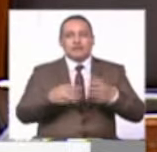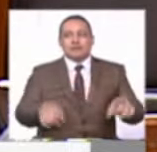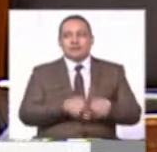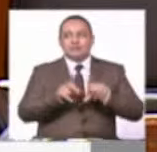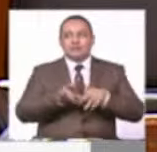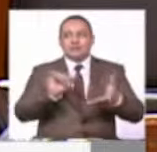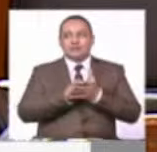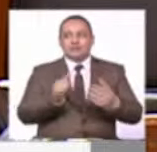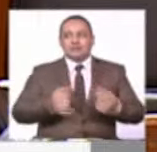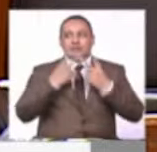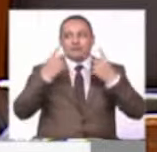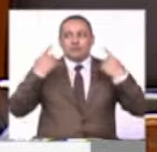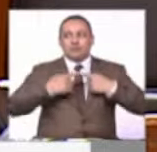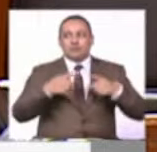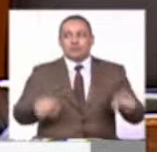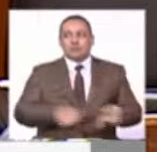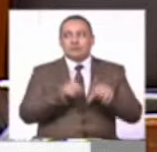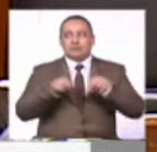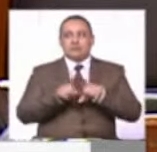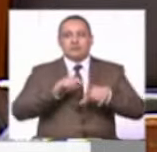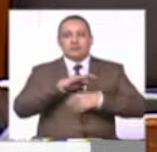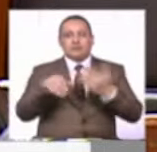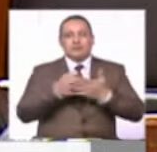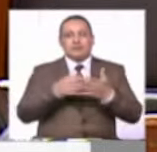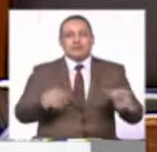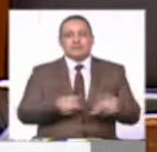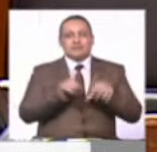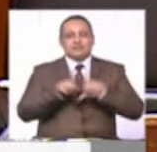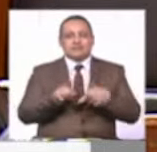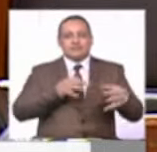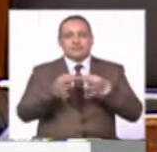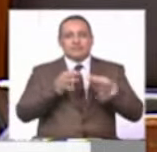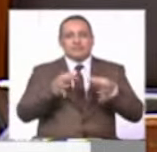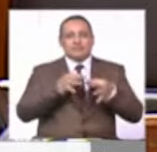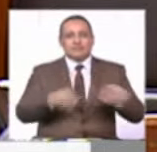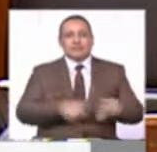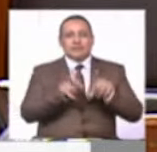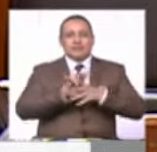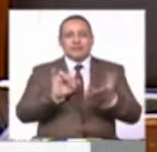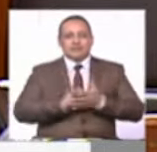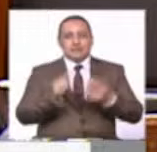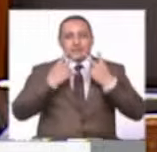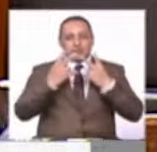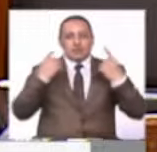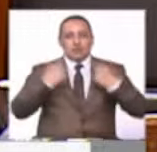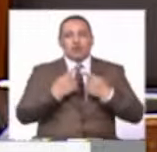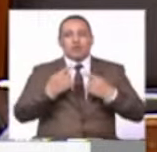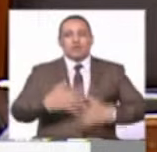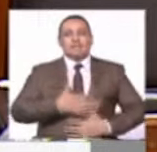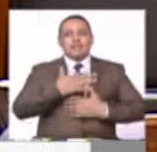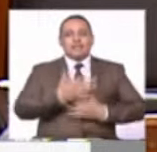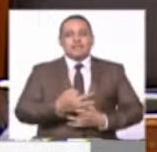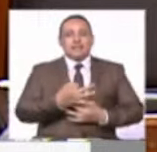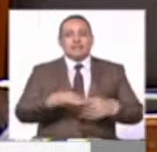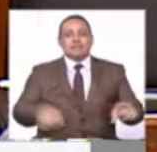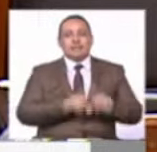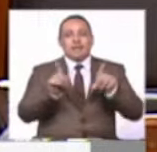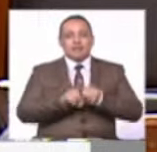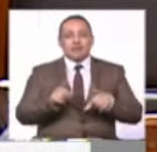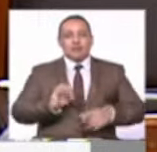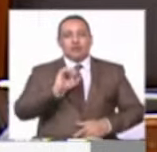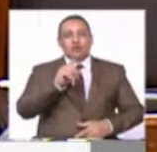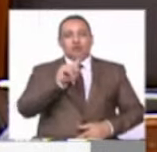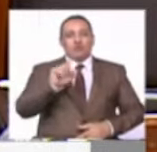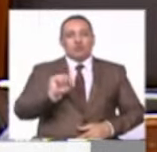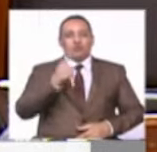tuvo pronunciamiento alguno ya que no se inicia a pedido de la propia interesada luz Inés